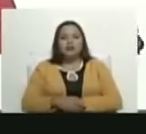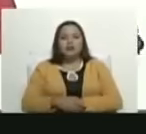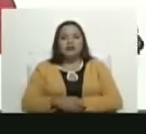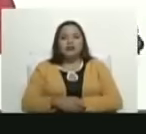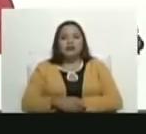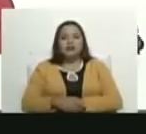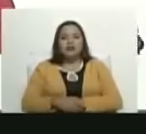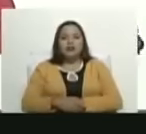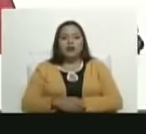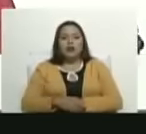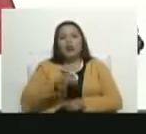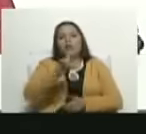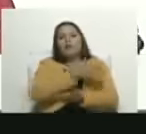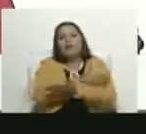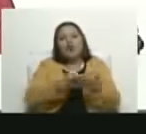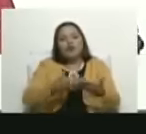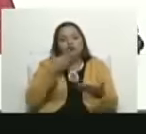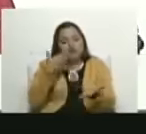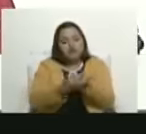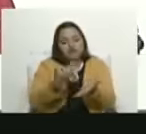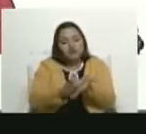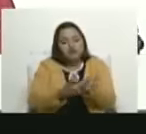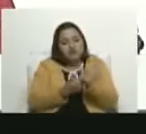1.000.000 de pruebas.